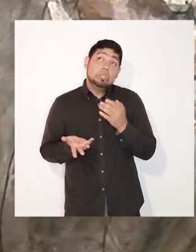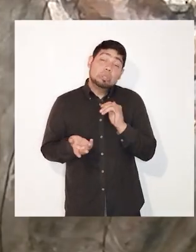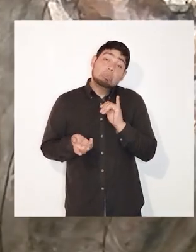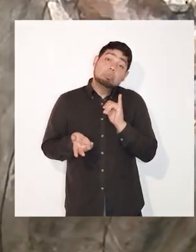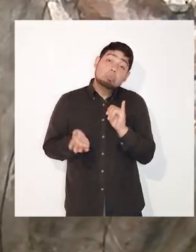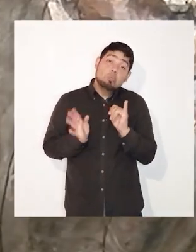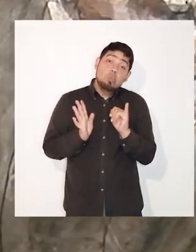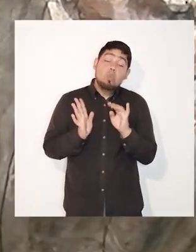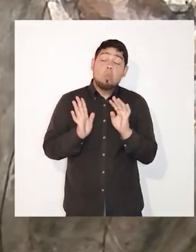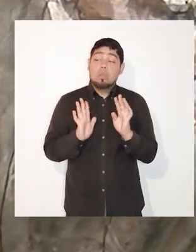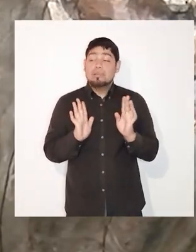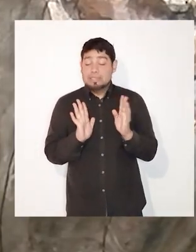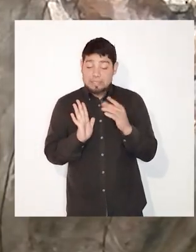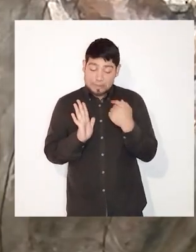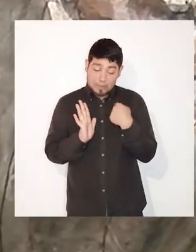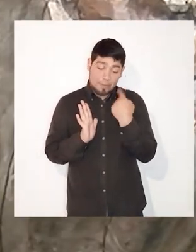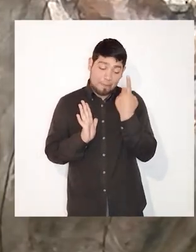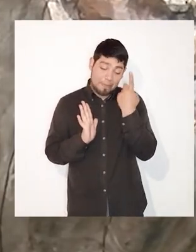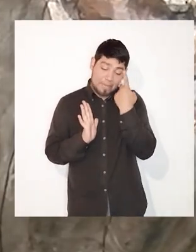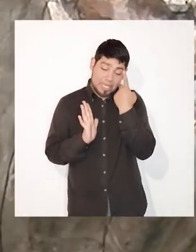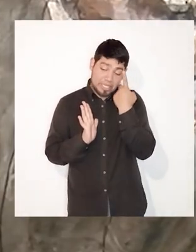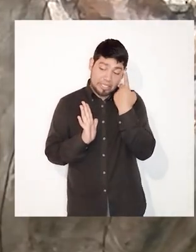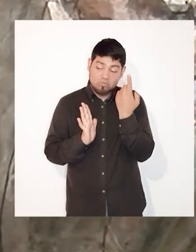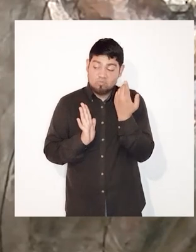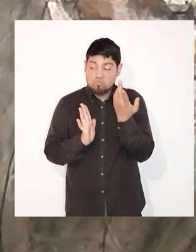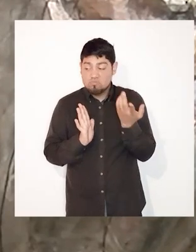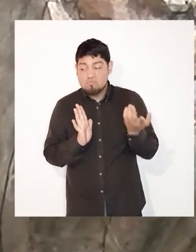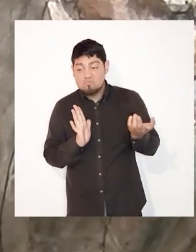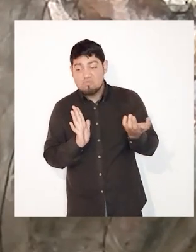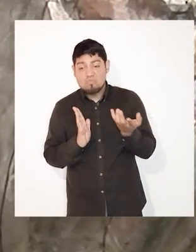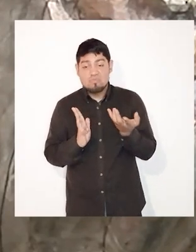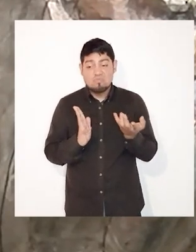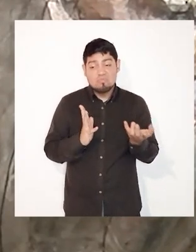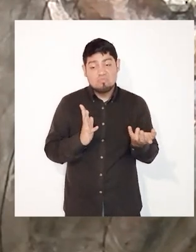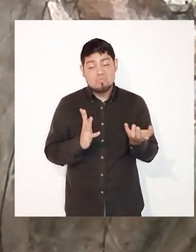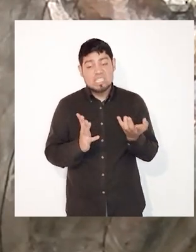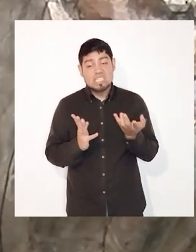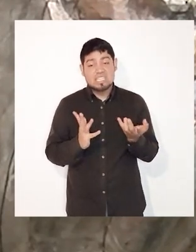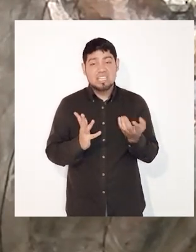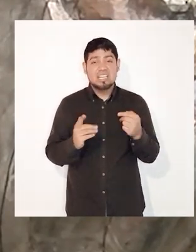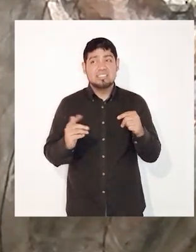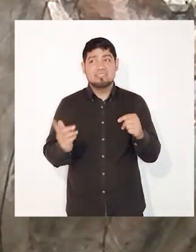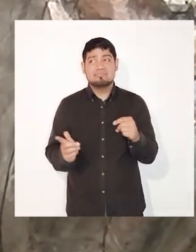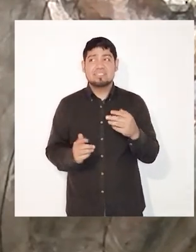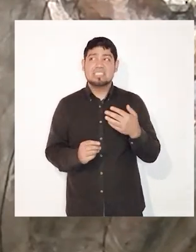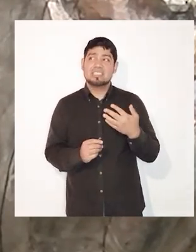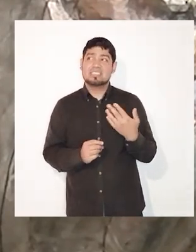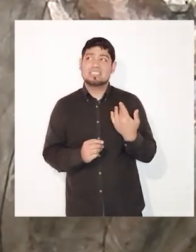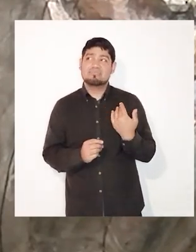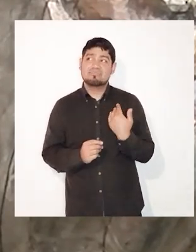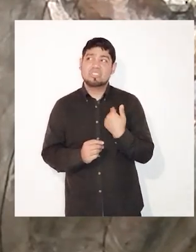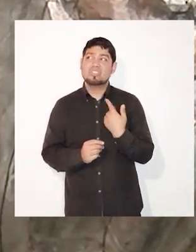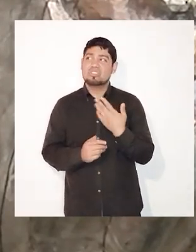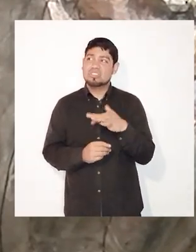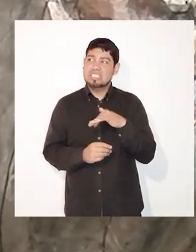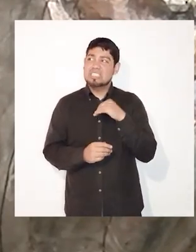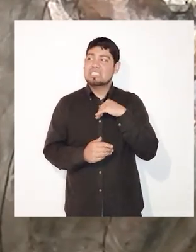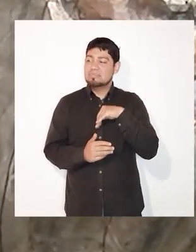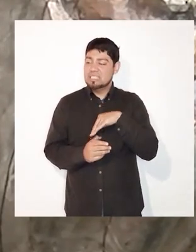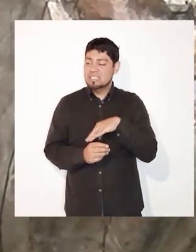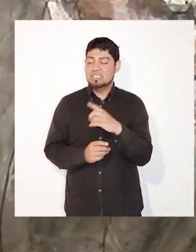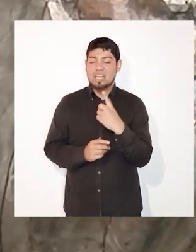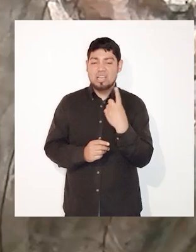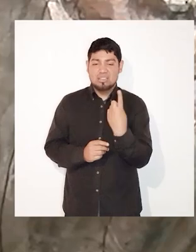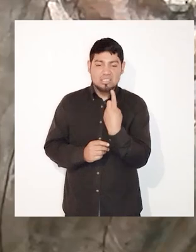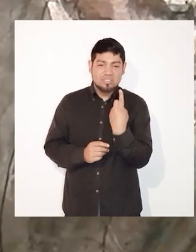Sí, yo creo que en esta un poco como de soledad también,